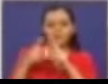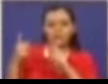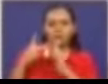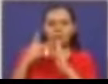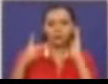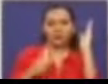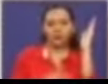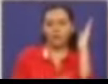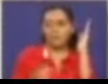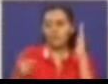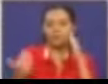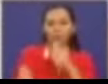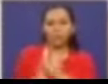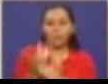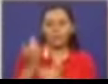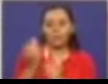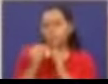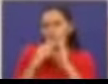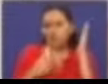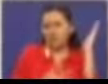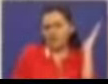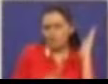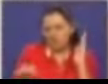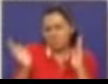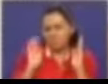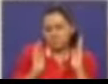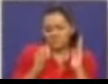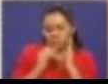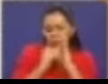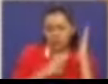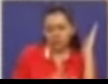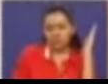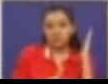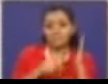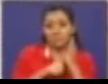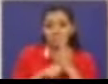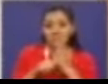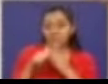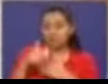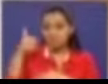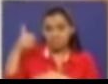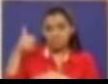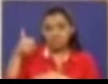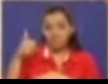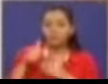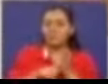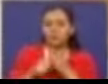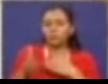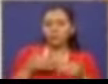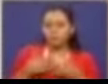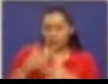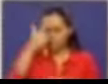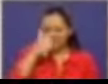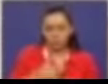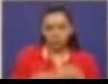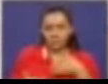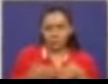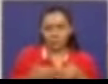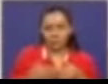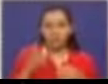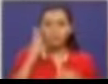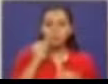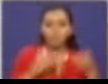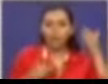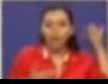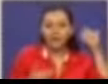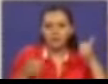ha continuado, pese a los diferentes ministros, diferentes gobiernos, es un ejemplo a seguir. Ya estamos aprendiendo de la experiencia colombiana.